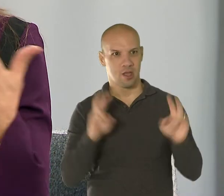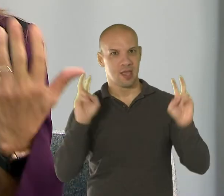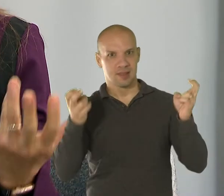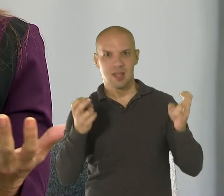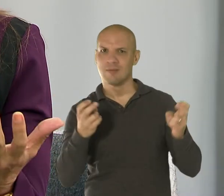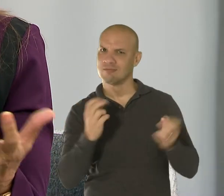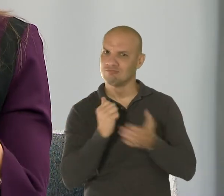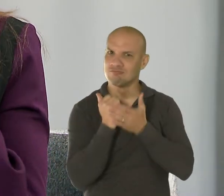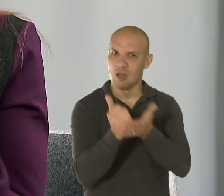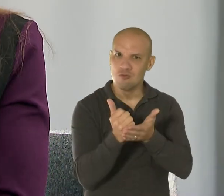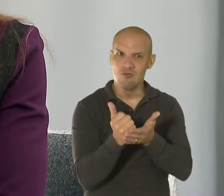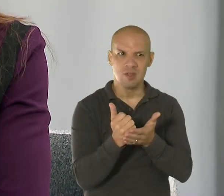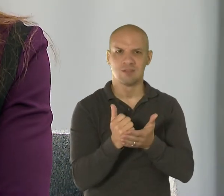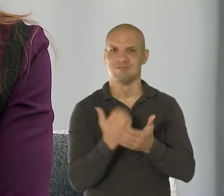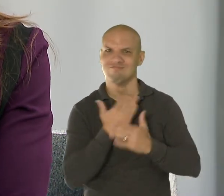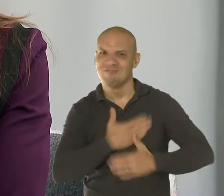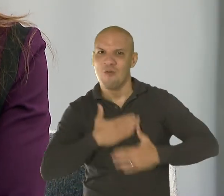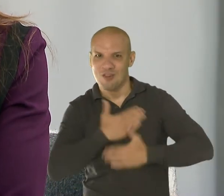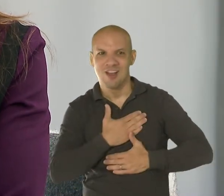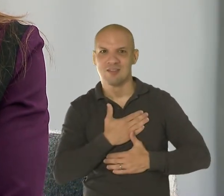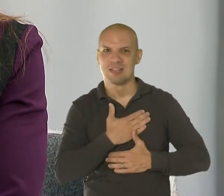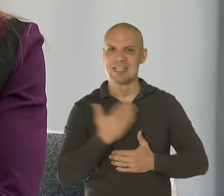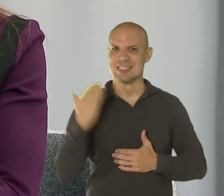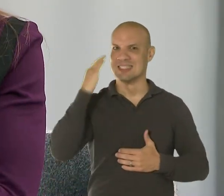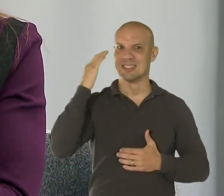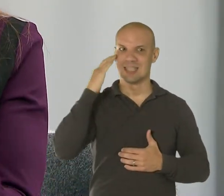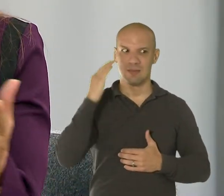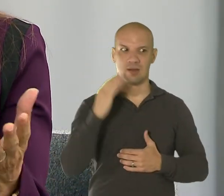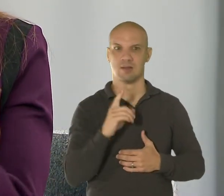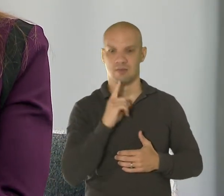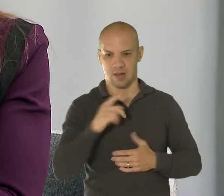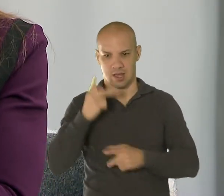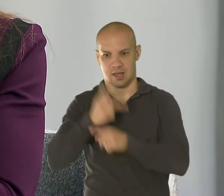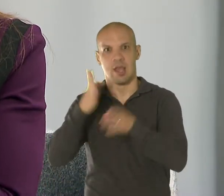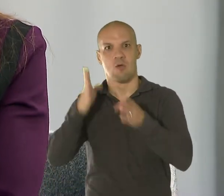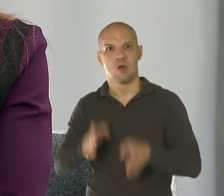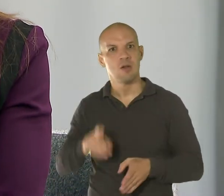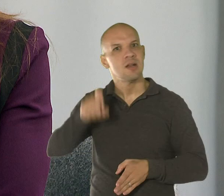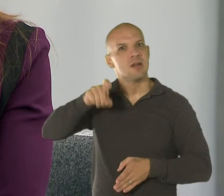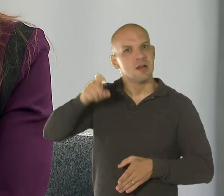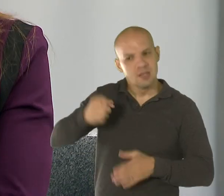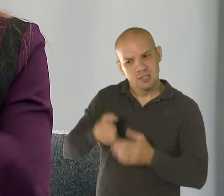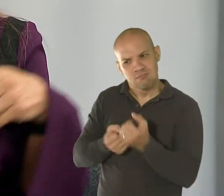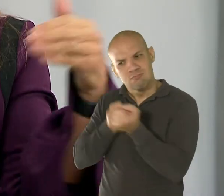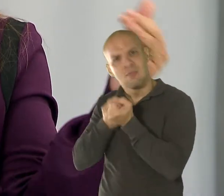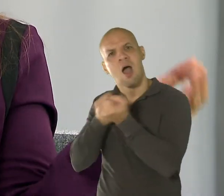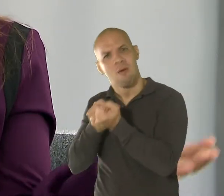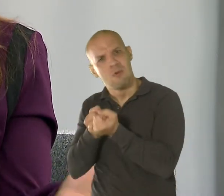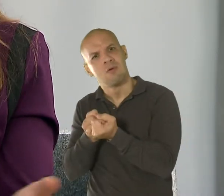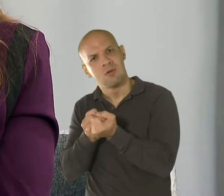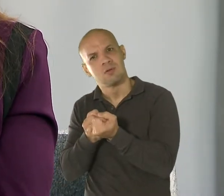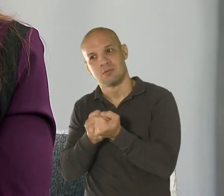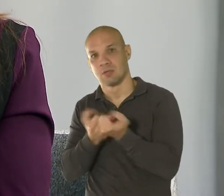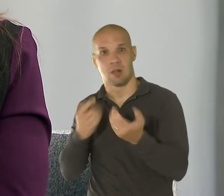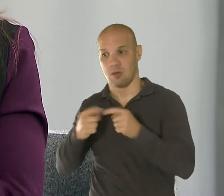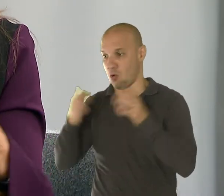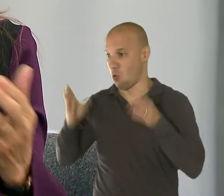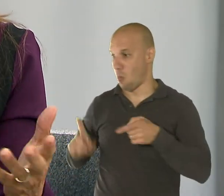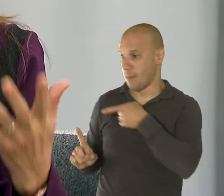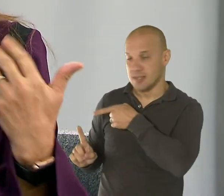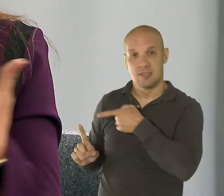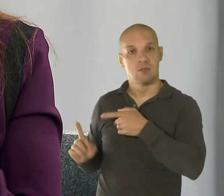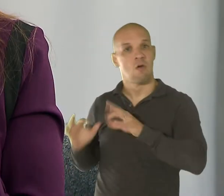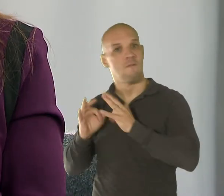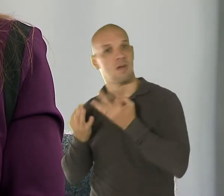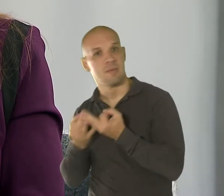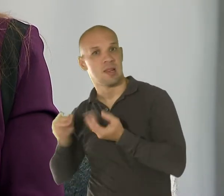les ayude a crear conciencia de la necesidad de que estos cuidadores necesitan de nuestro apoyo. Tenemos un vecino, tenemos un familiar, un